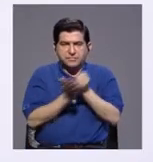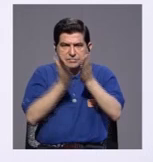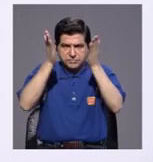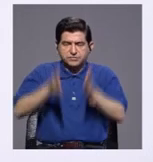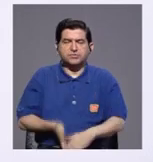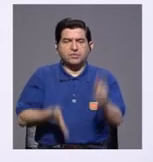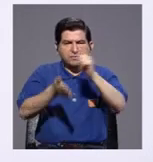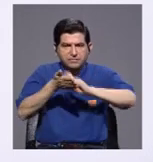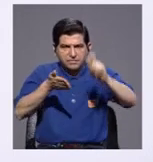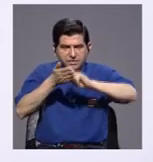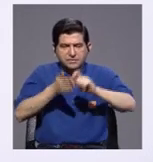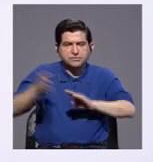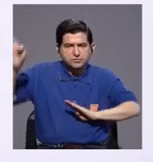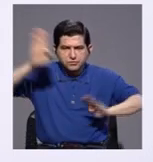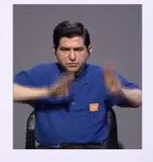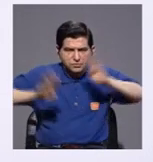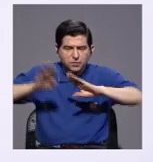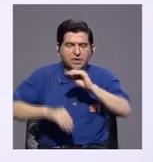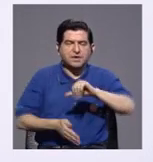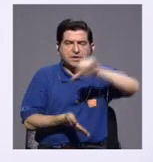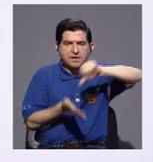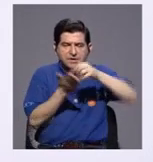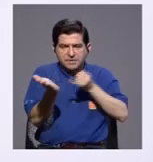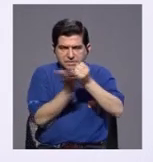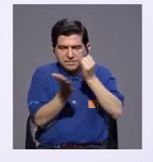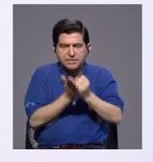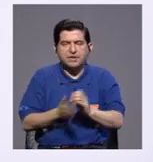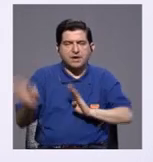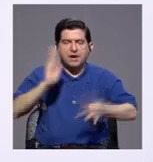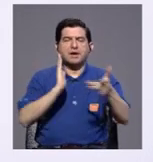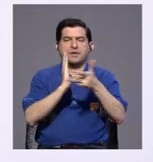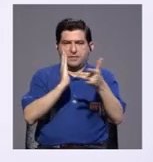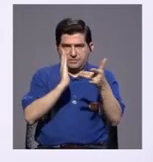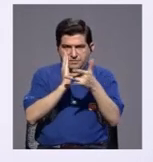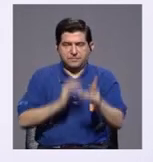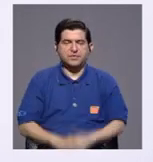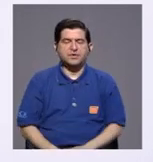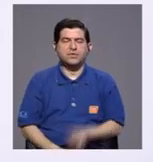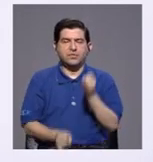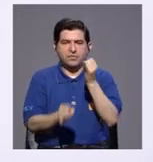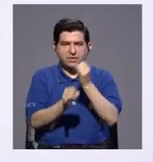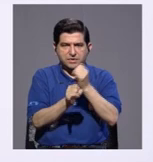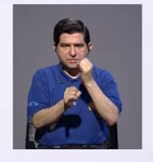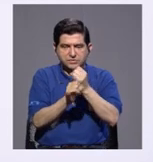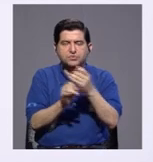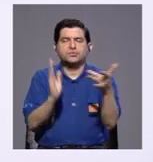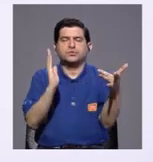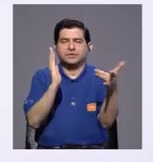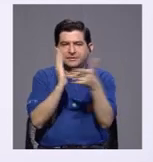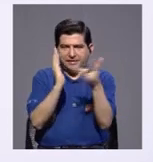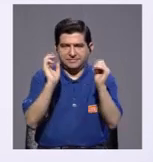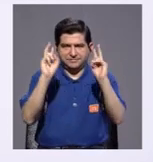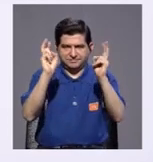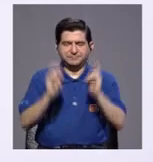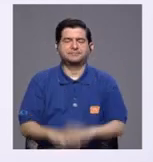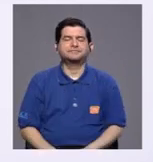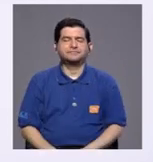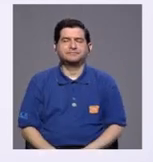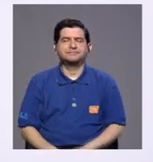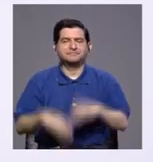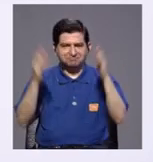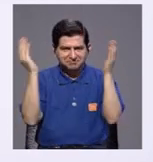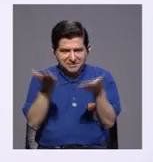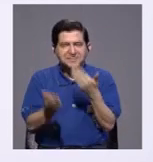de la escuela de biología y el centro investigaciones en biotecnología del instituto tecnológico y yoani bienvenido y